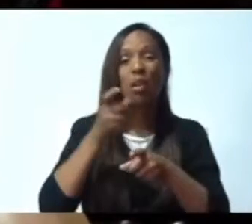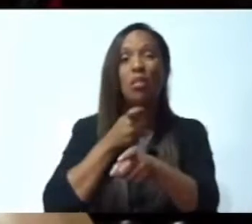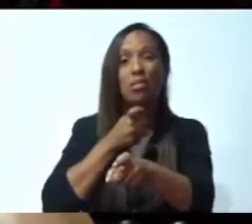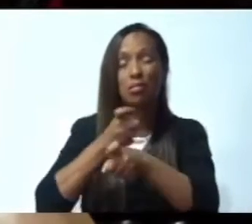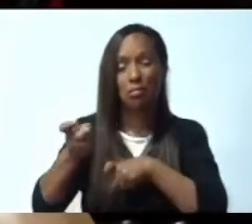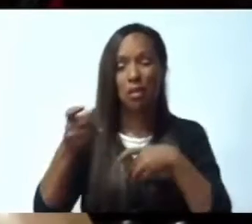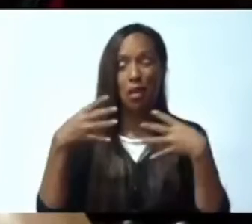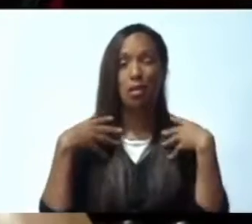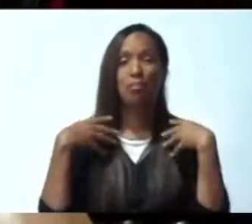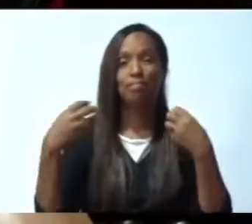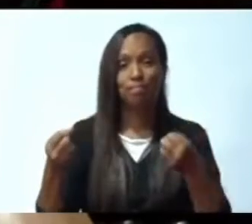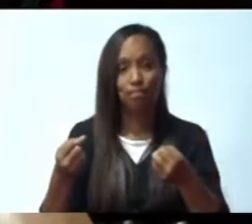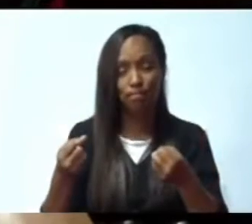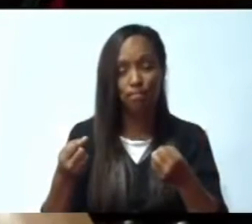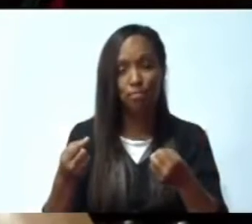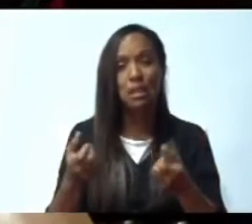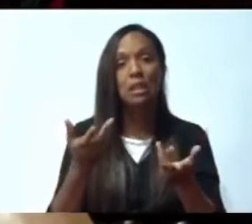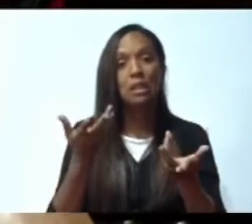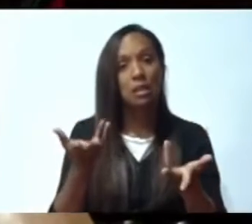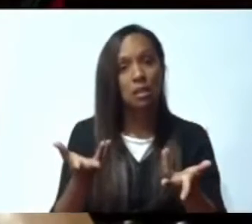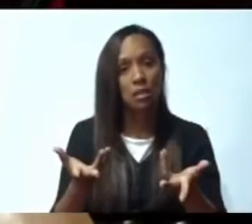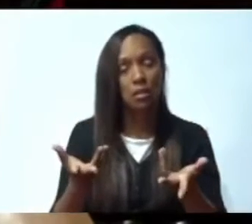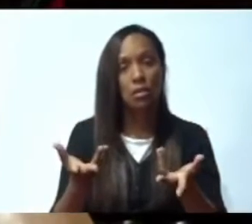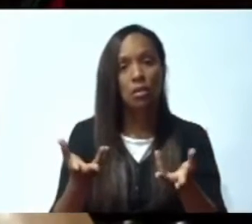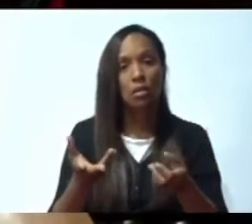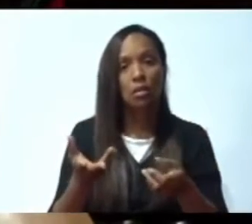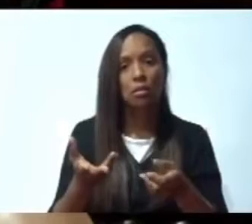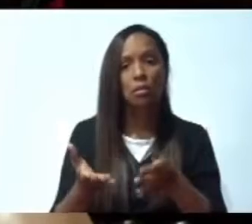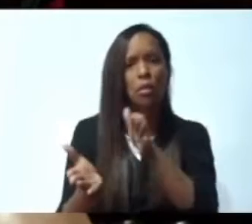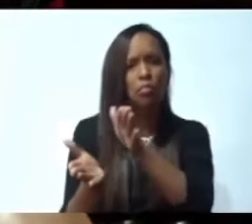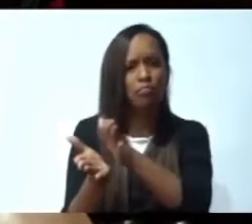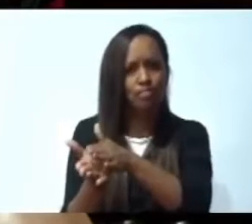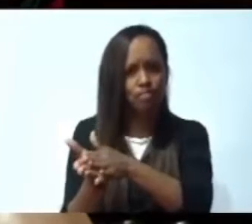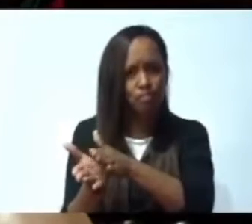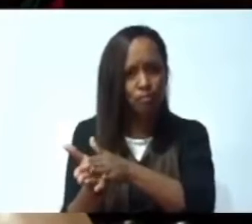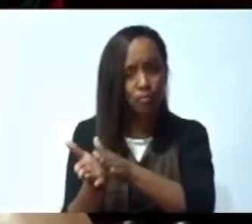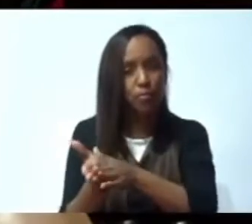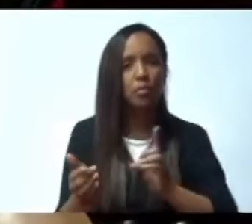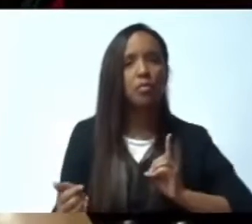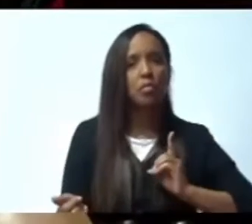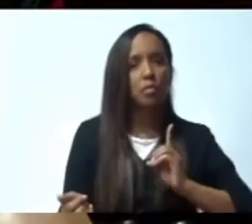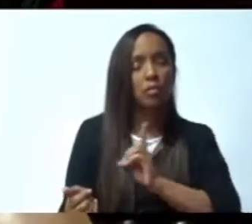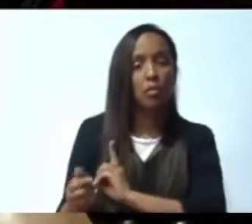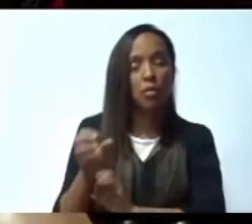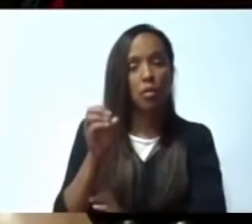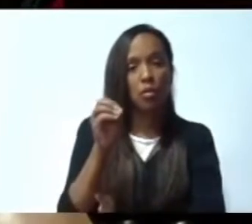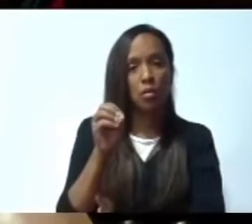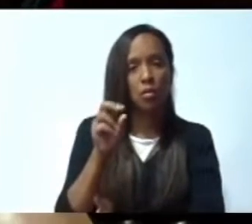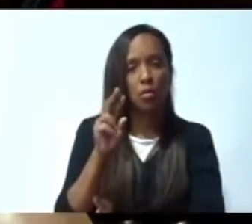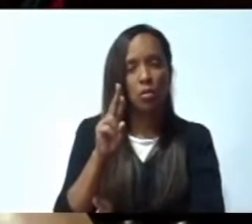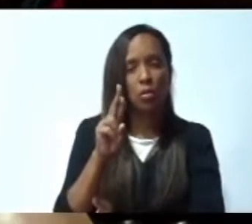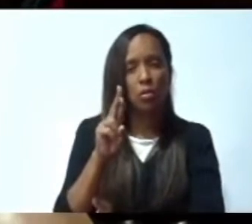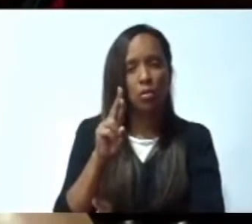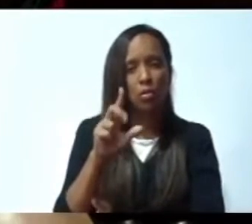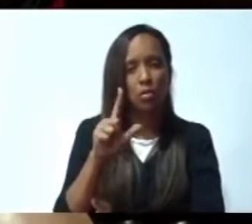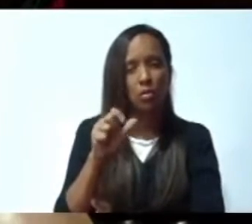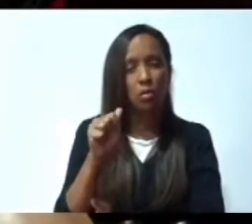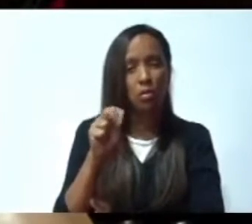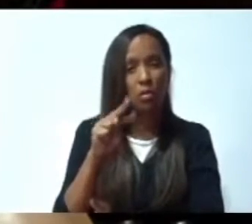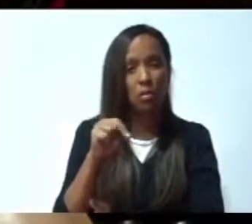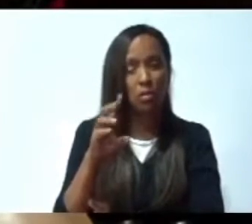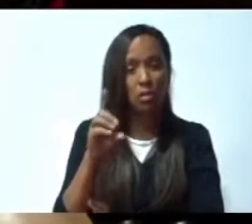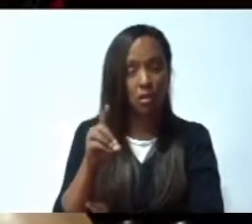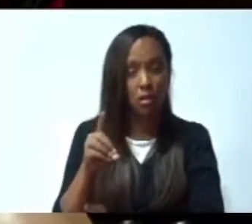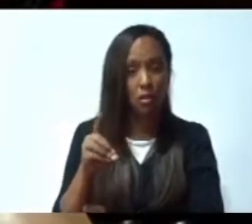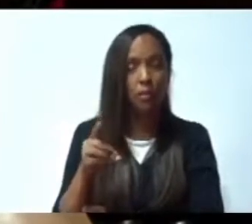Omar y Orlando de dar un paso al frente para llenar ese vacío en la regulación que es necesaria. Así que